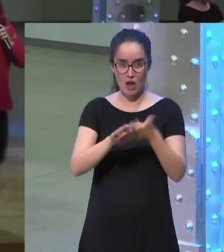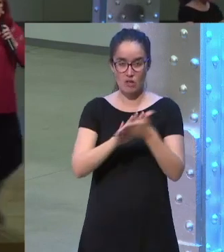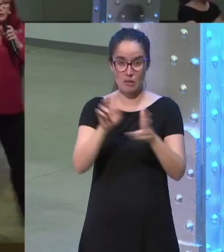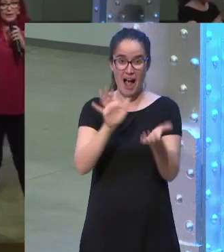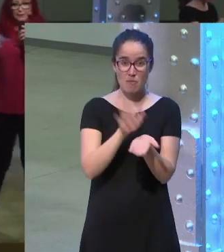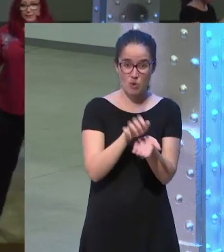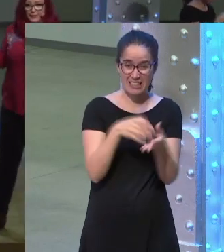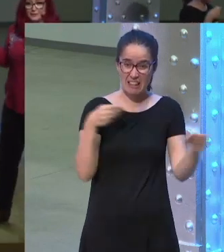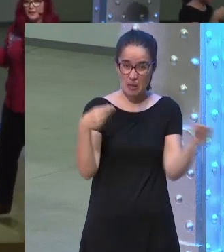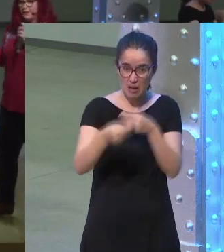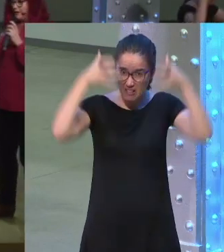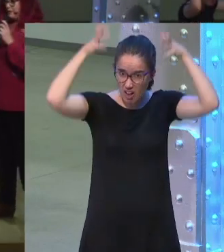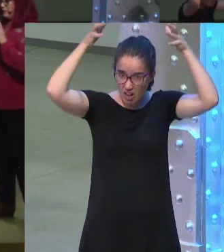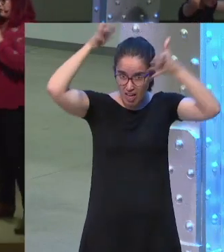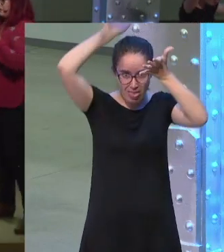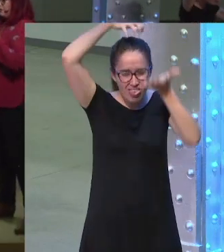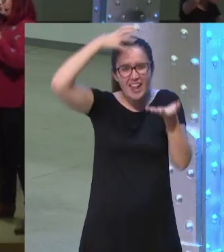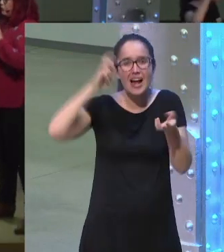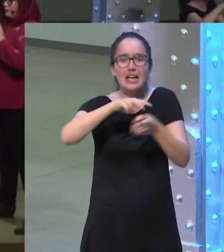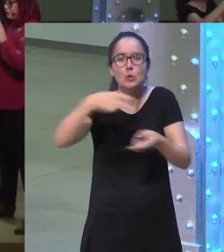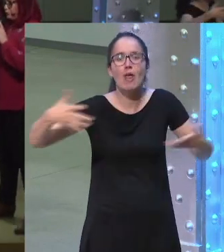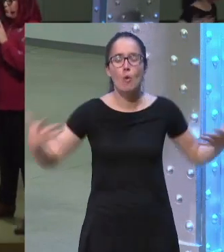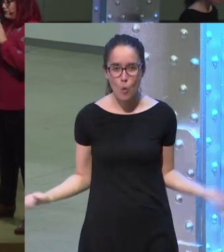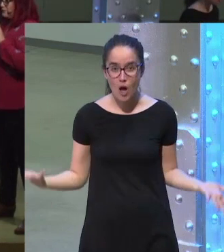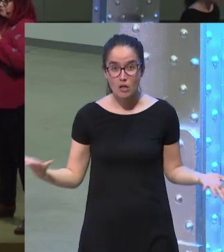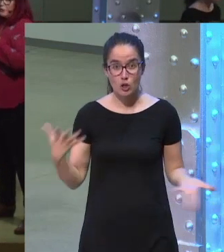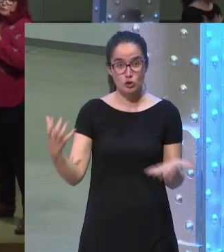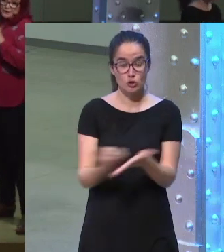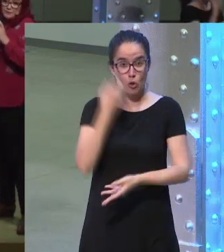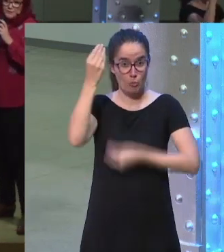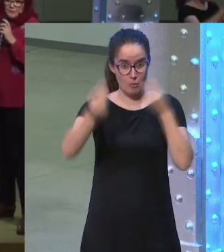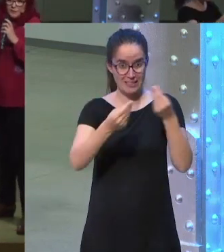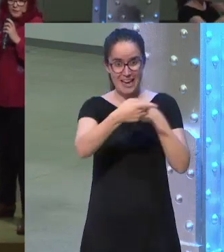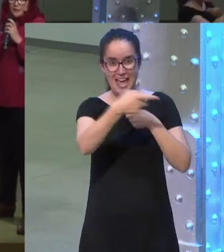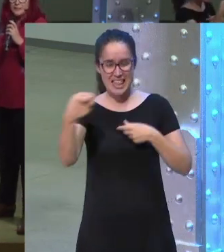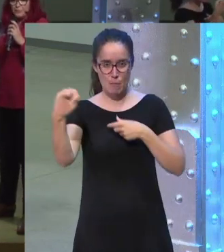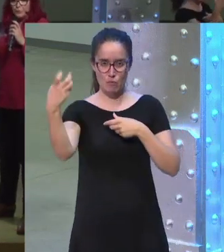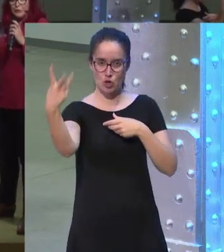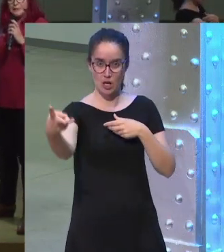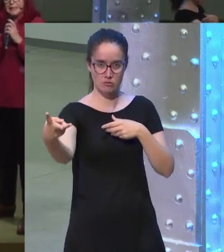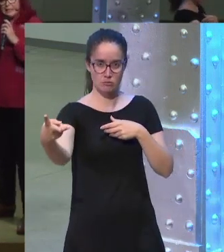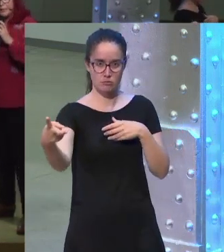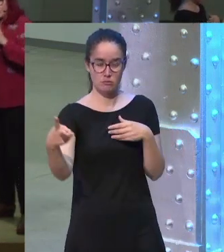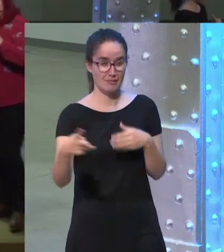hamburguesa de plástico en la cabeza, ¿qué saldría? Y diríamos que todos piensan, menos 3, que es